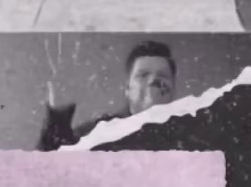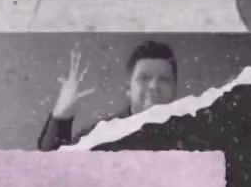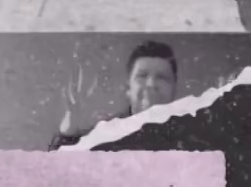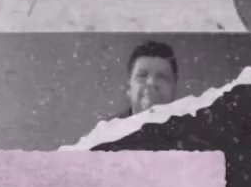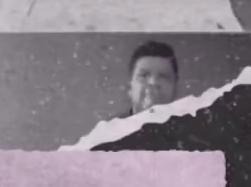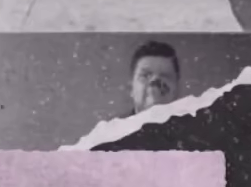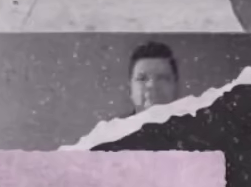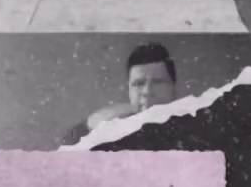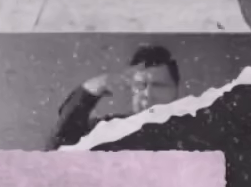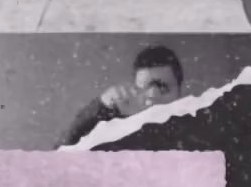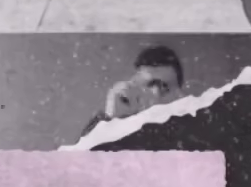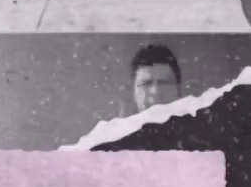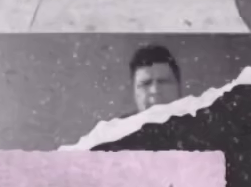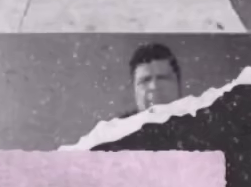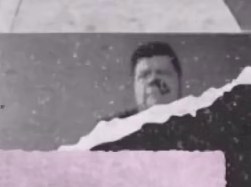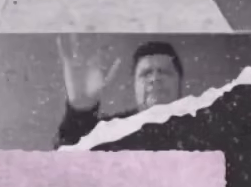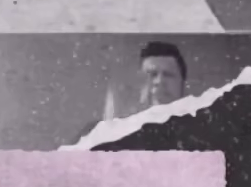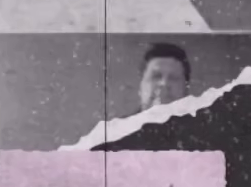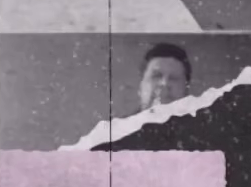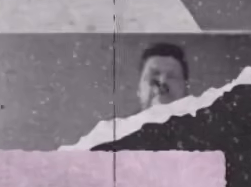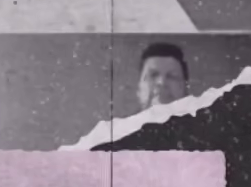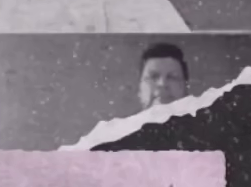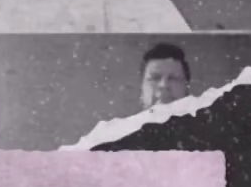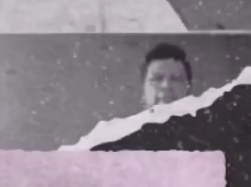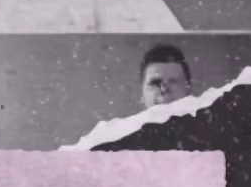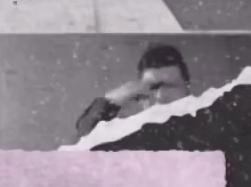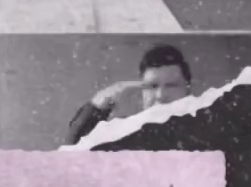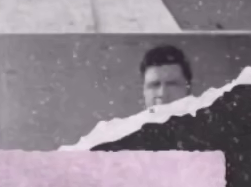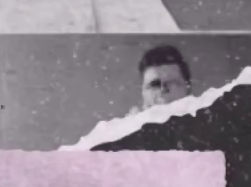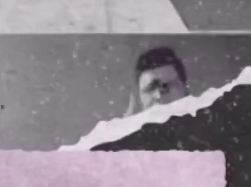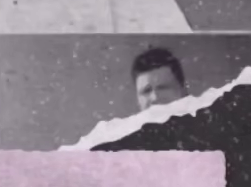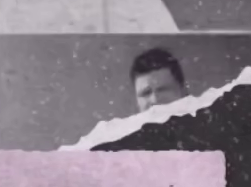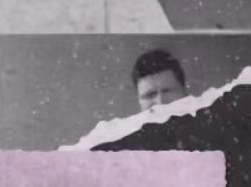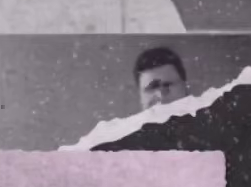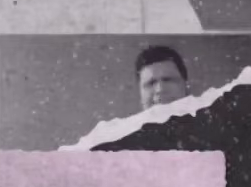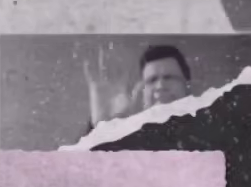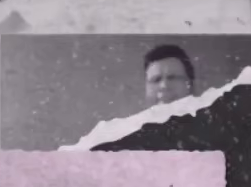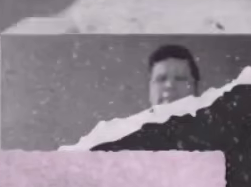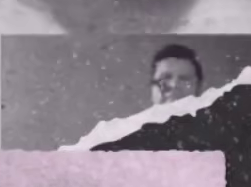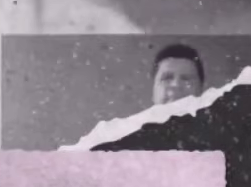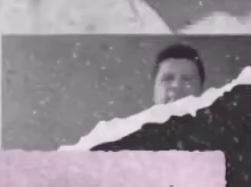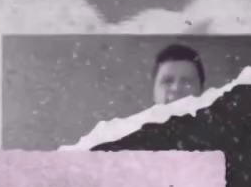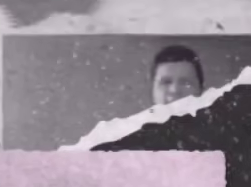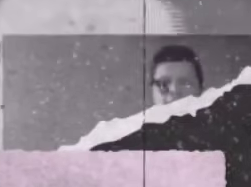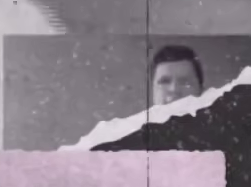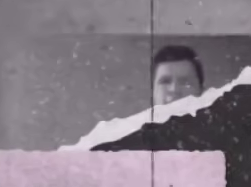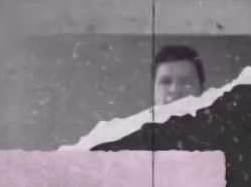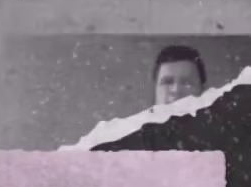¡Viva México! ¡Viva México! ¡Viva México! ¡Viva México!